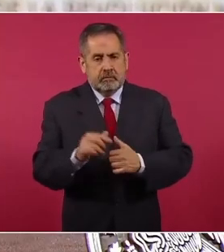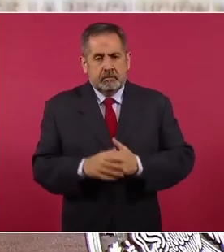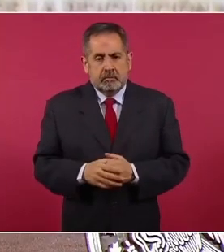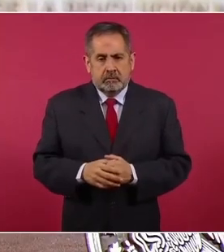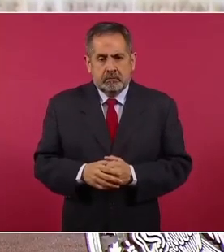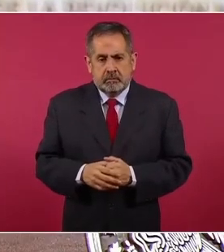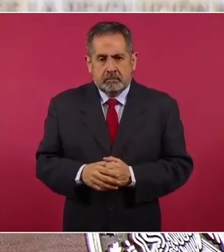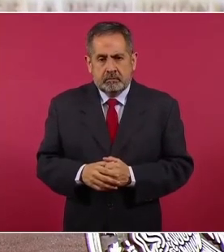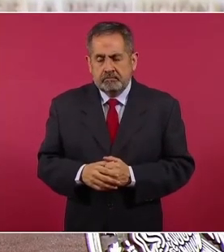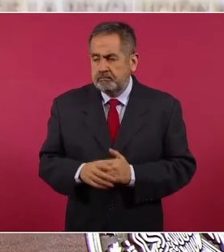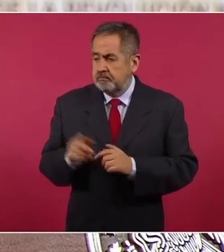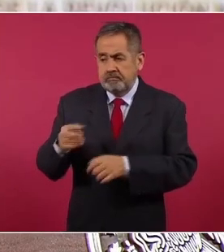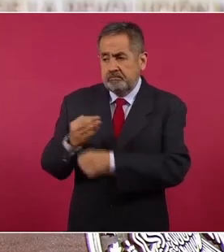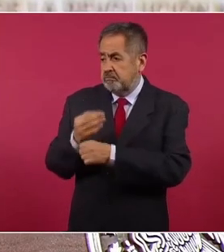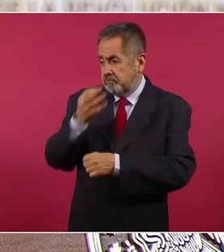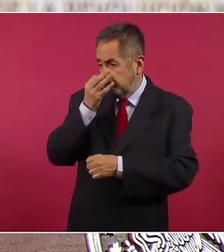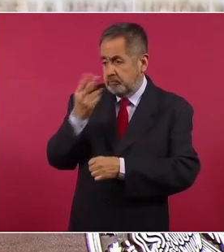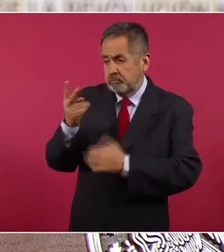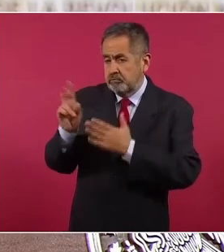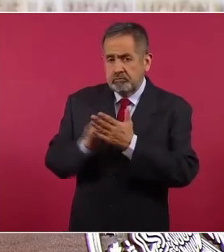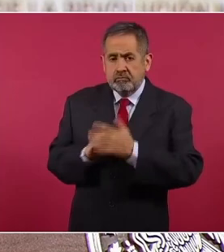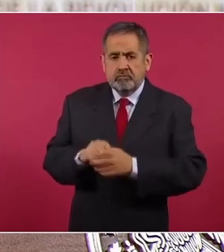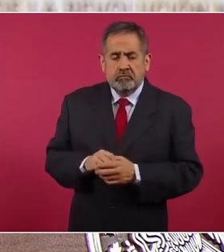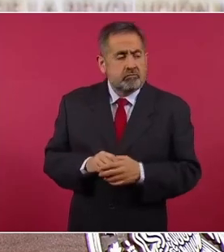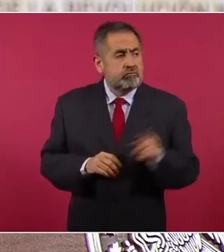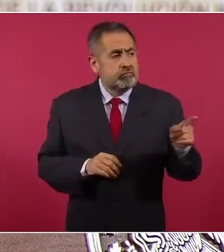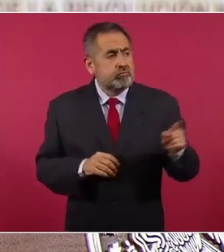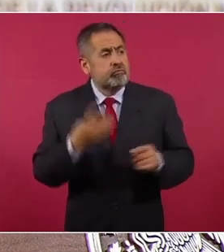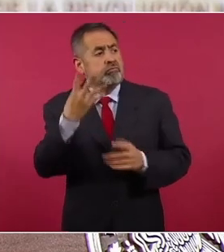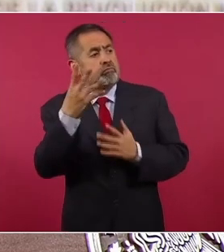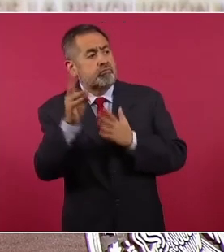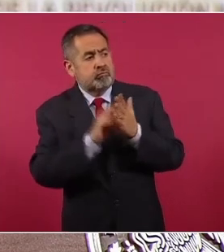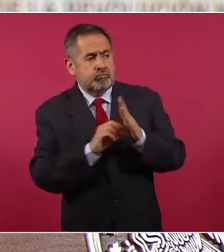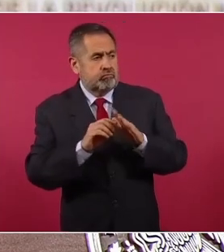irnos en 2 meses. Nos vamos a ir en 4 meses.